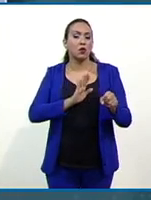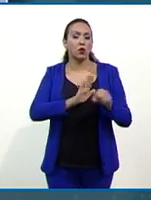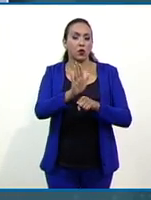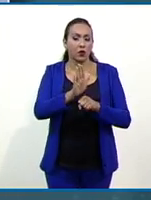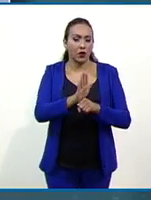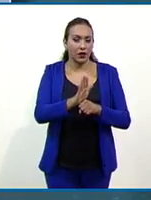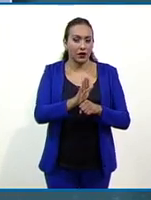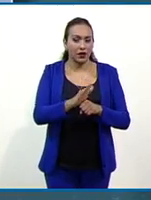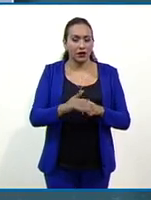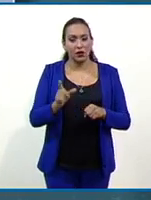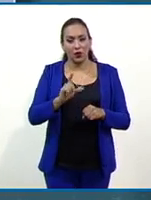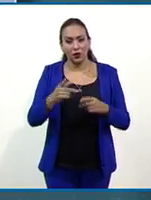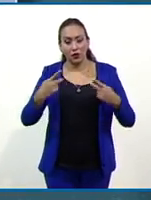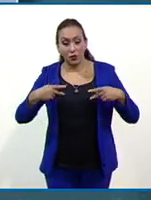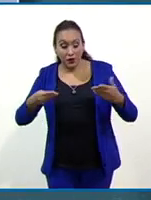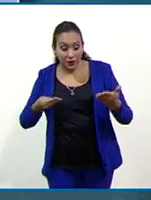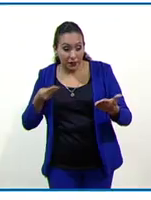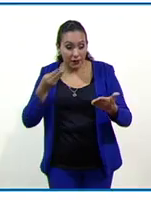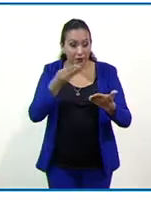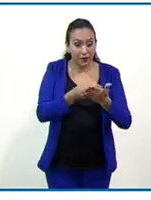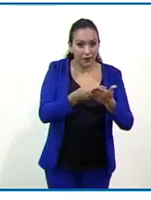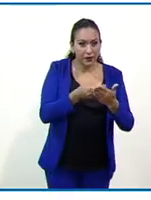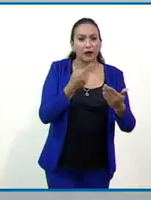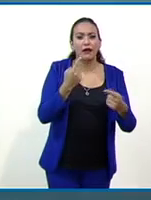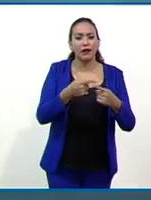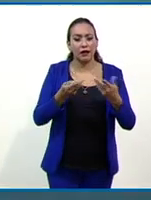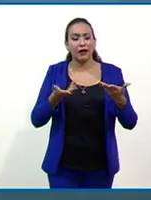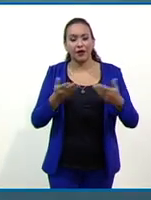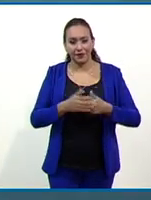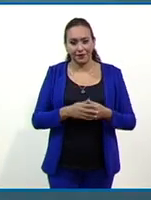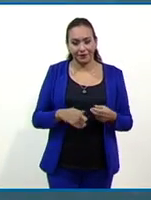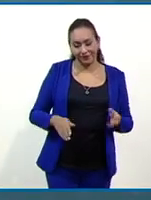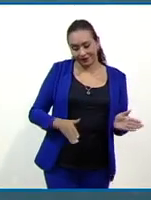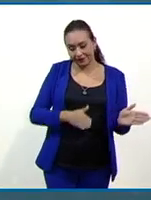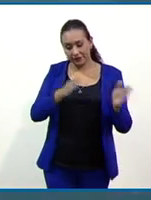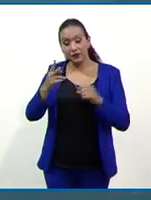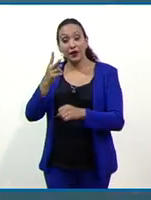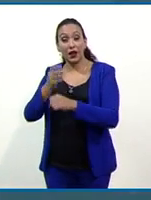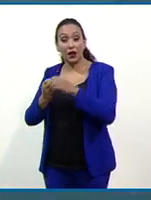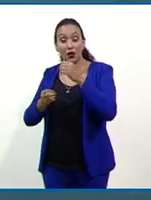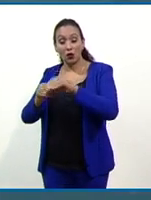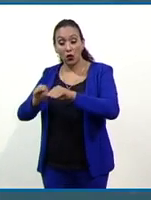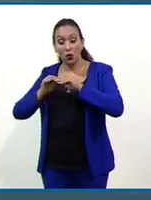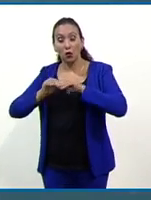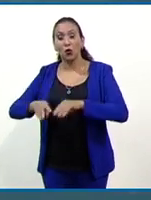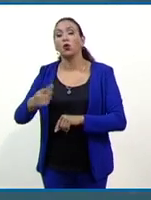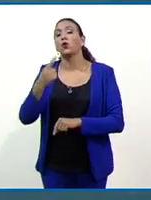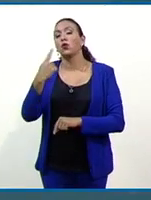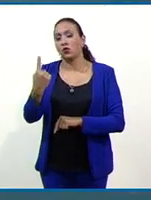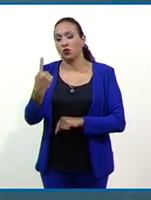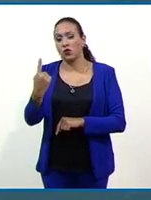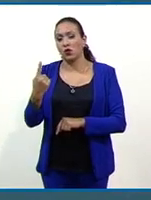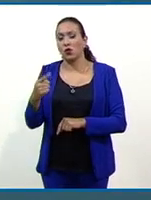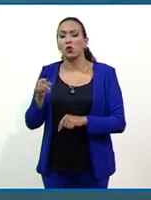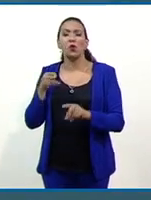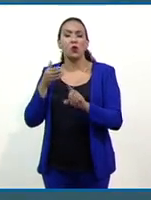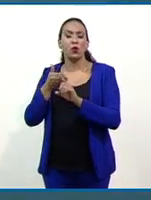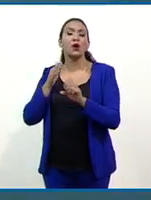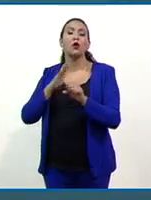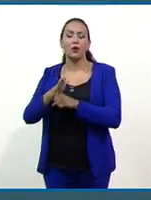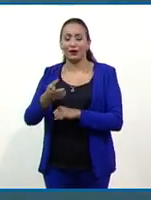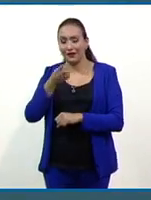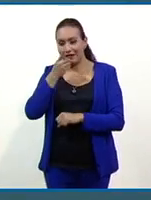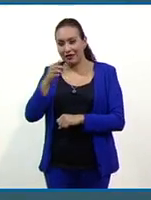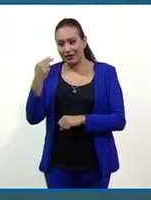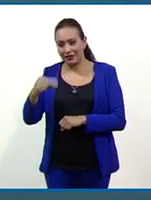que le otorgue quienes la promueven. Por su parte, la segunda sala publicó un criterio que lleva por rubro secretario